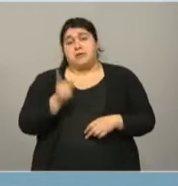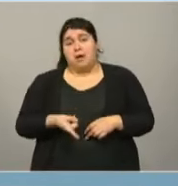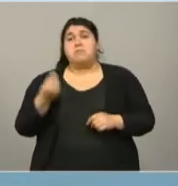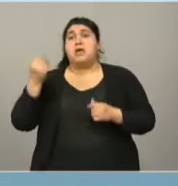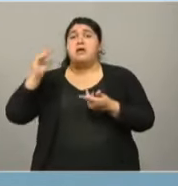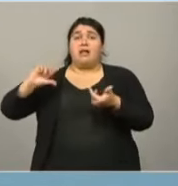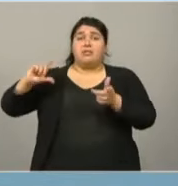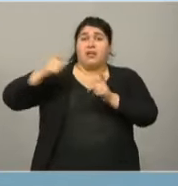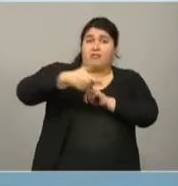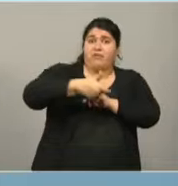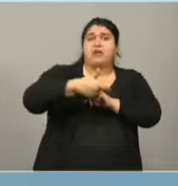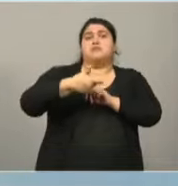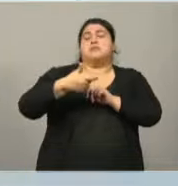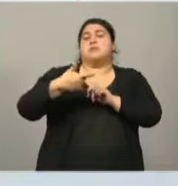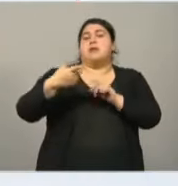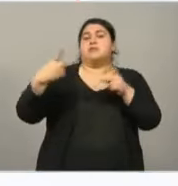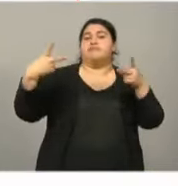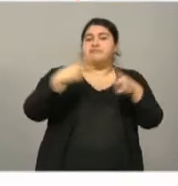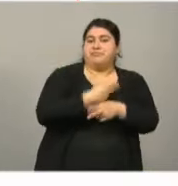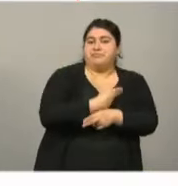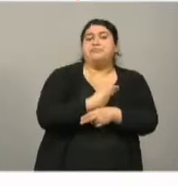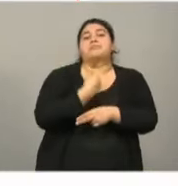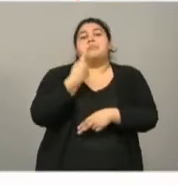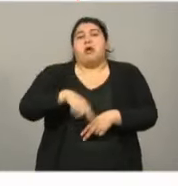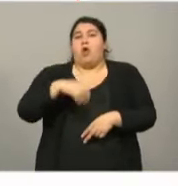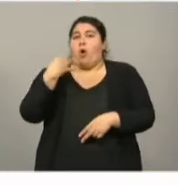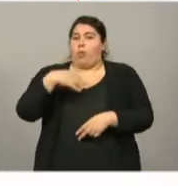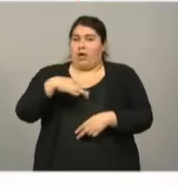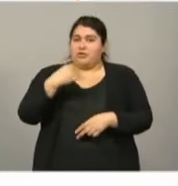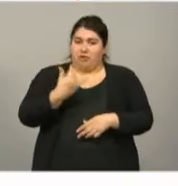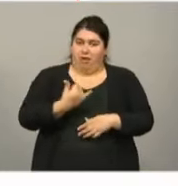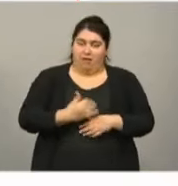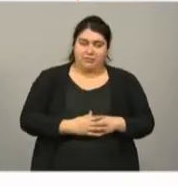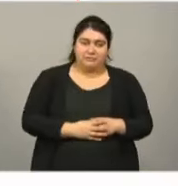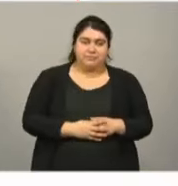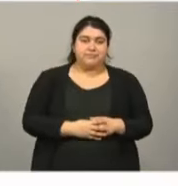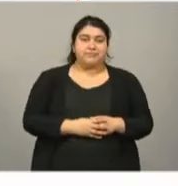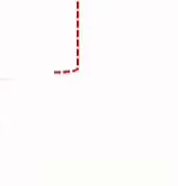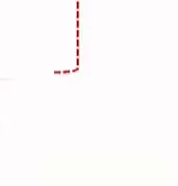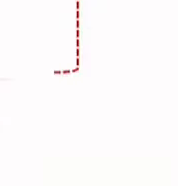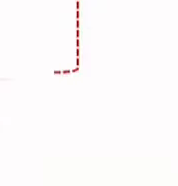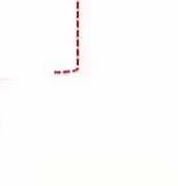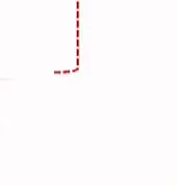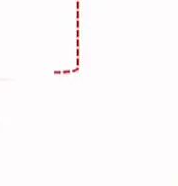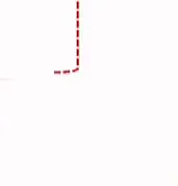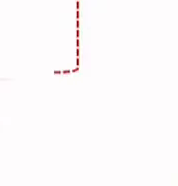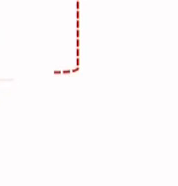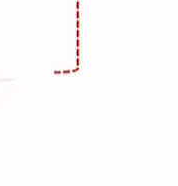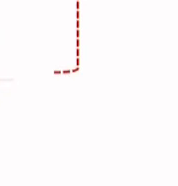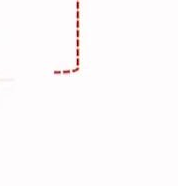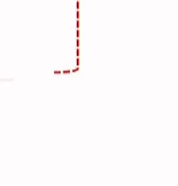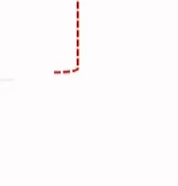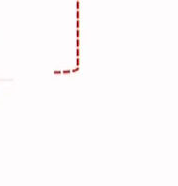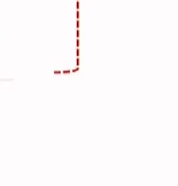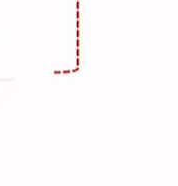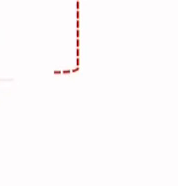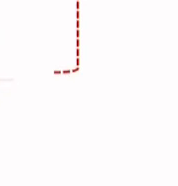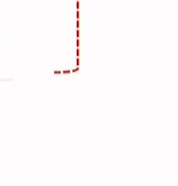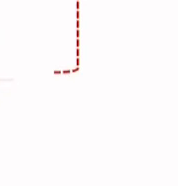transferencias no automáticas pero que son obligatorias el gobierno nacional tiene que cumplir con determinadas